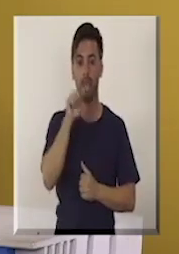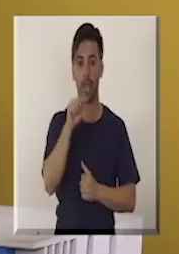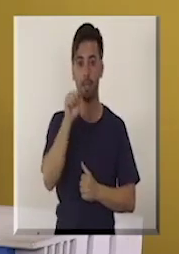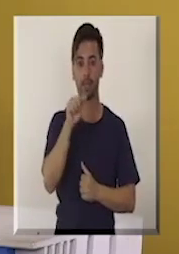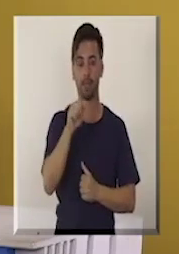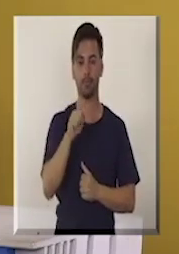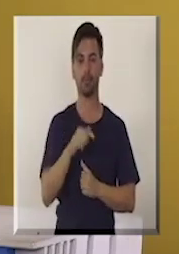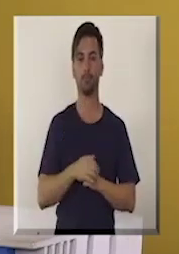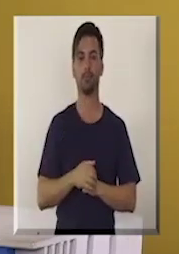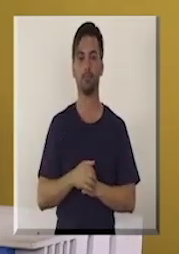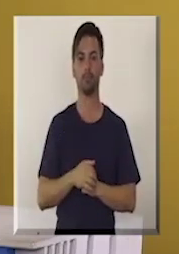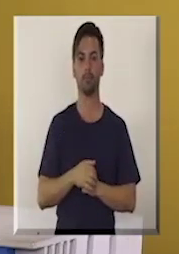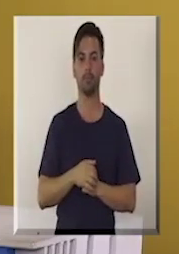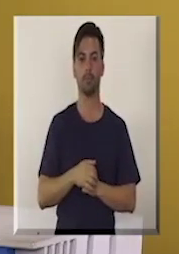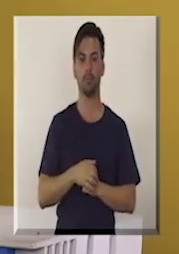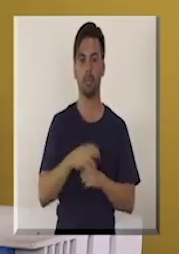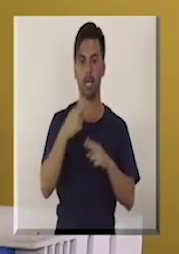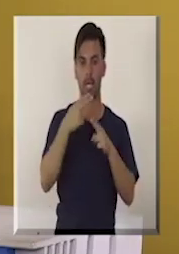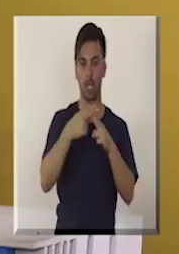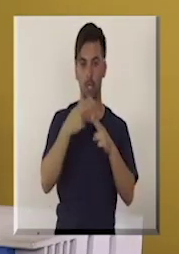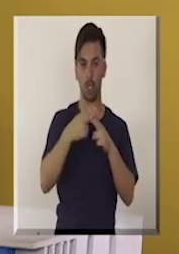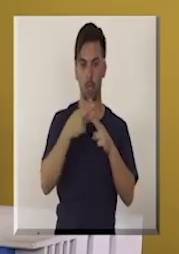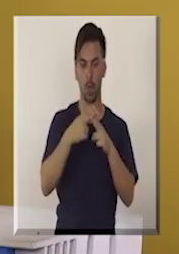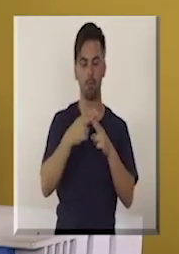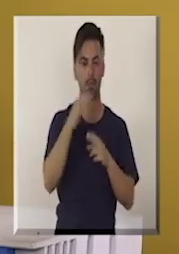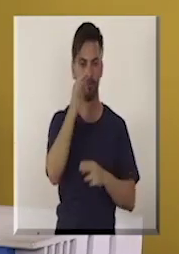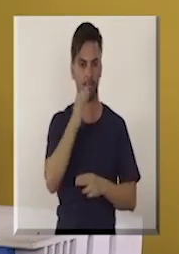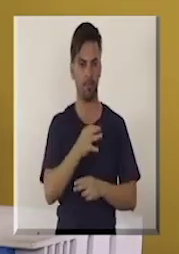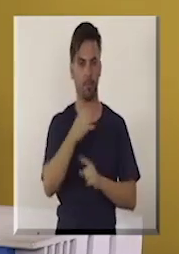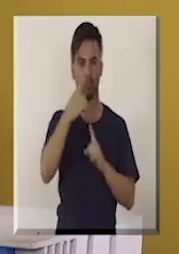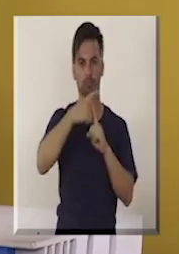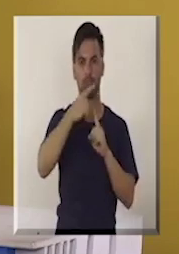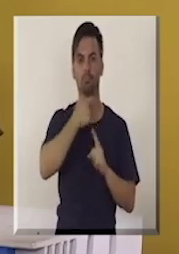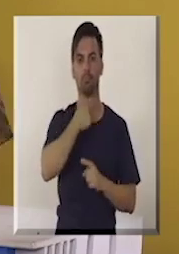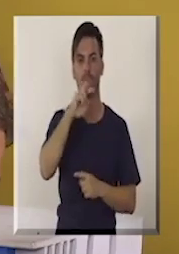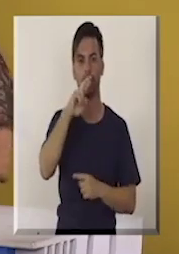también su nombre es términos.